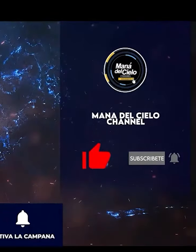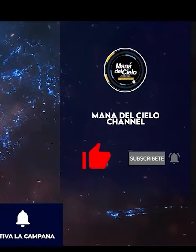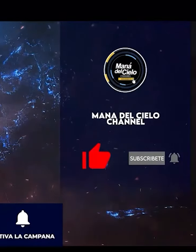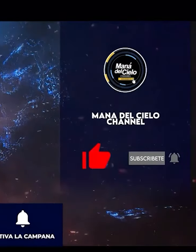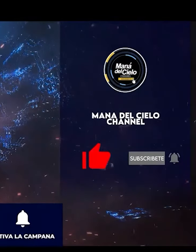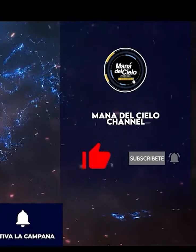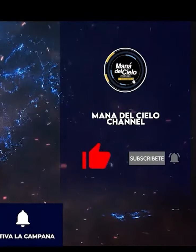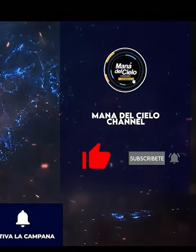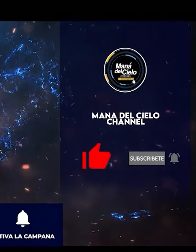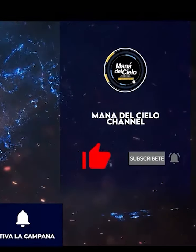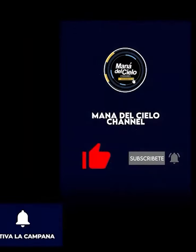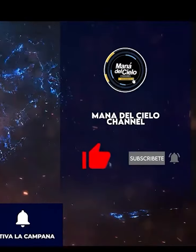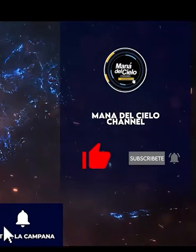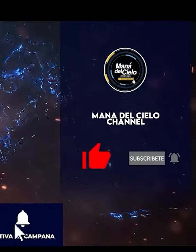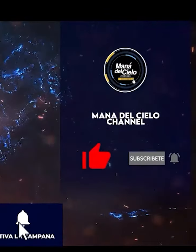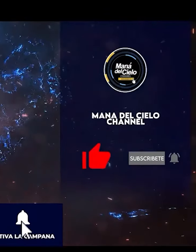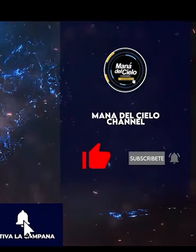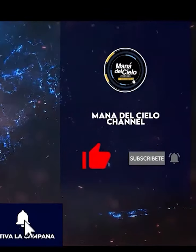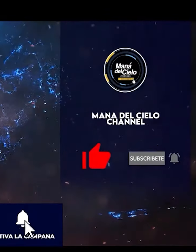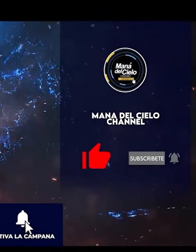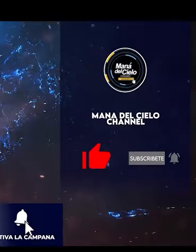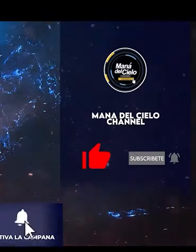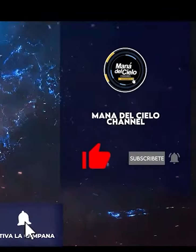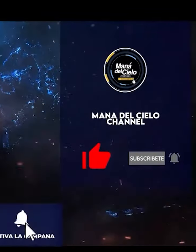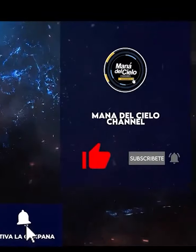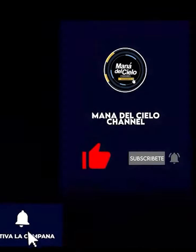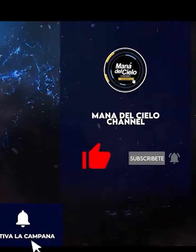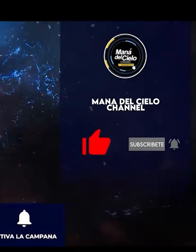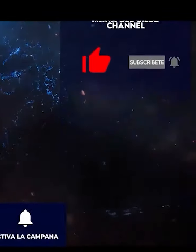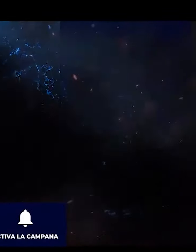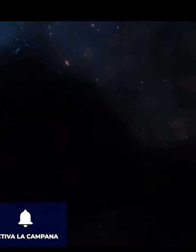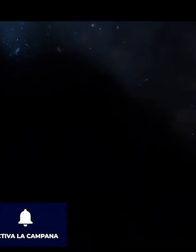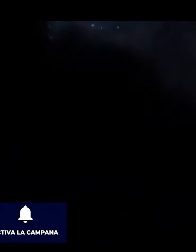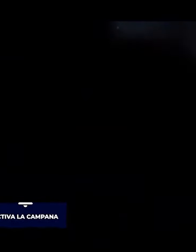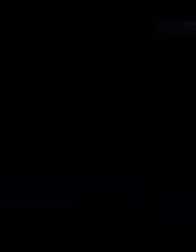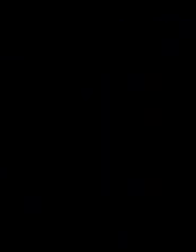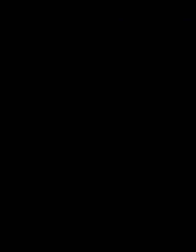de todos, en el nombre del Señor Jesús. Dios te bendiga y hasta una próxima ocasión.